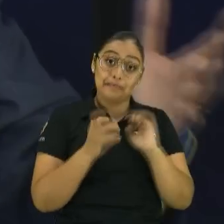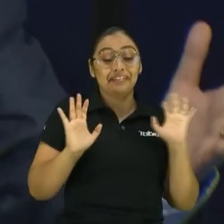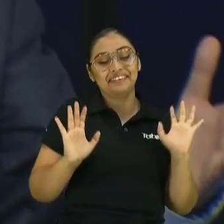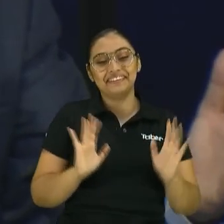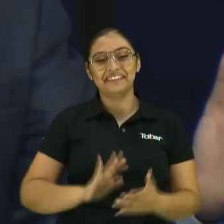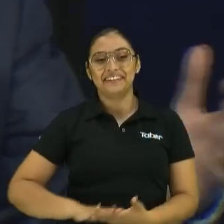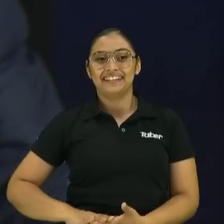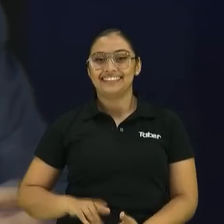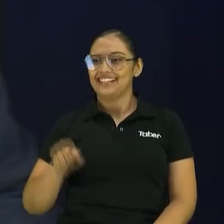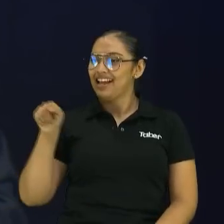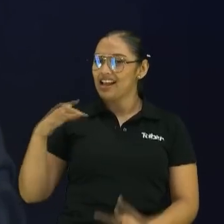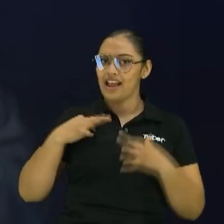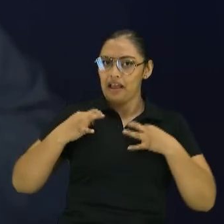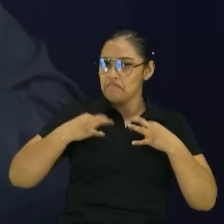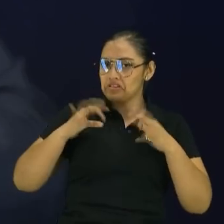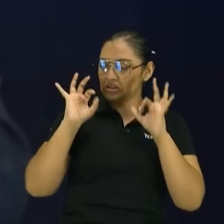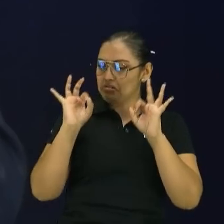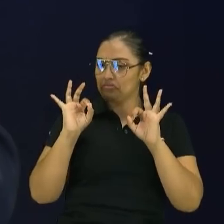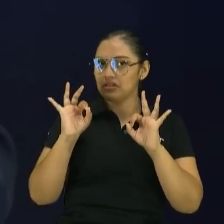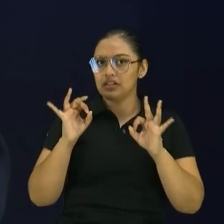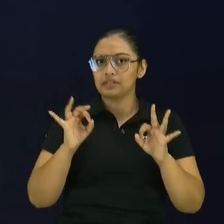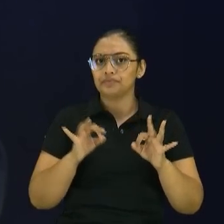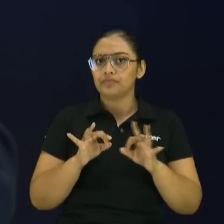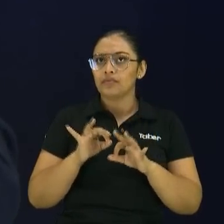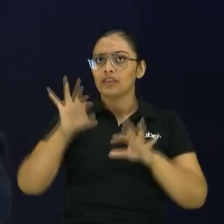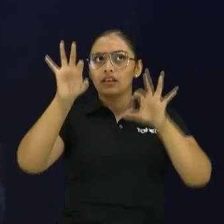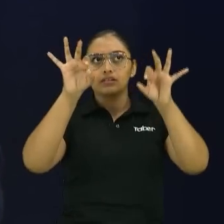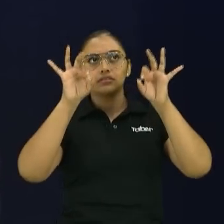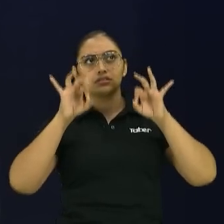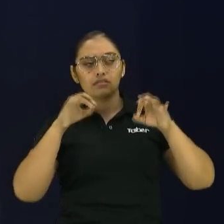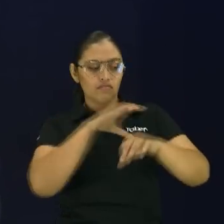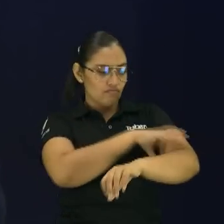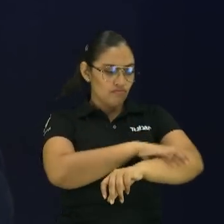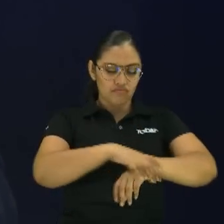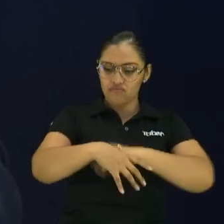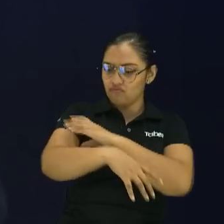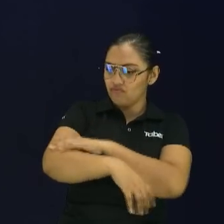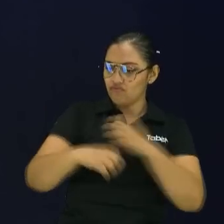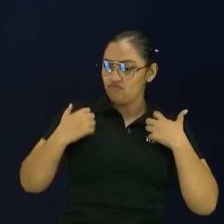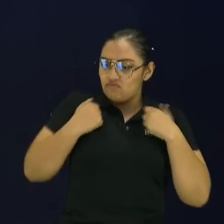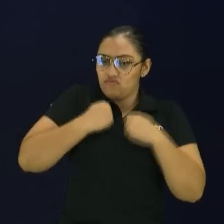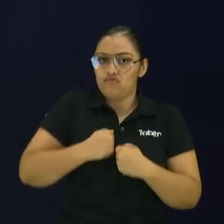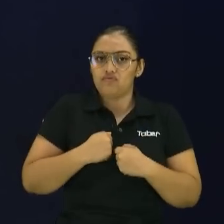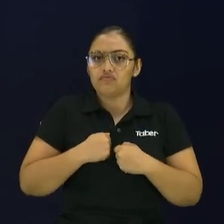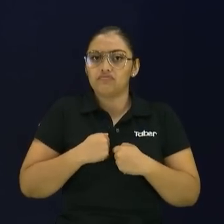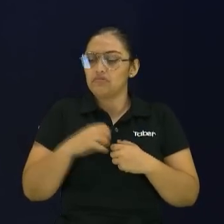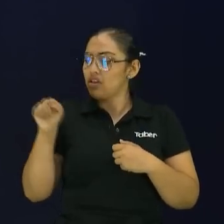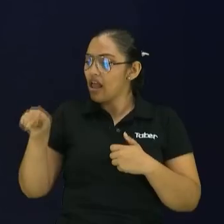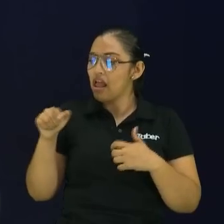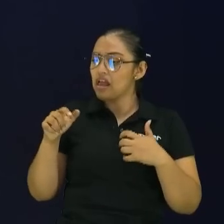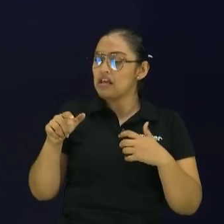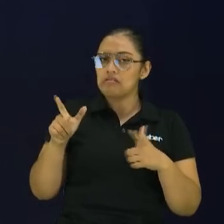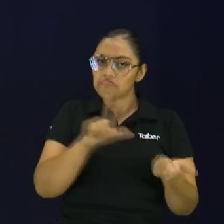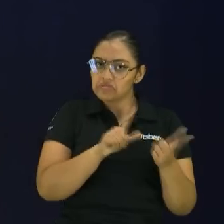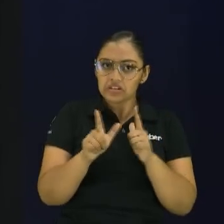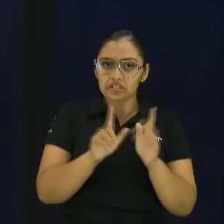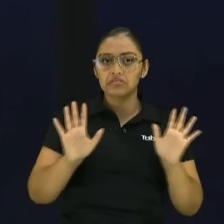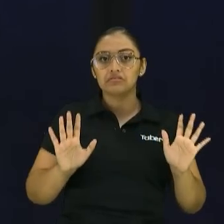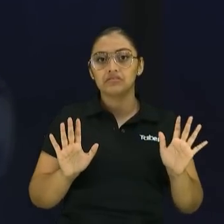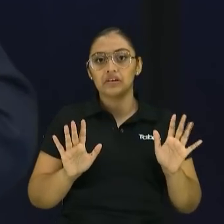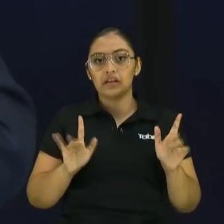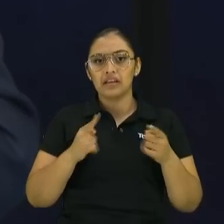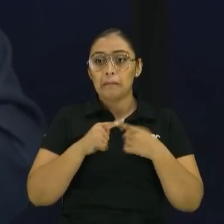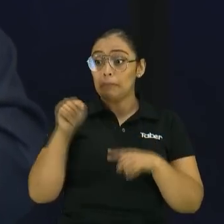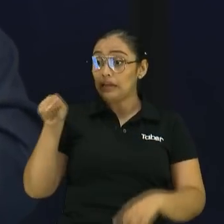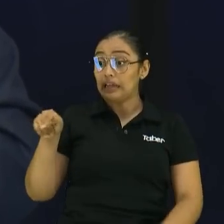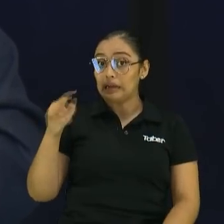escogí una buena camisa sacó el traje y estaba listo pero creo que más preocupado